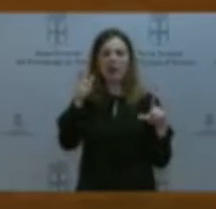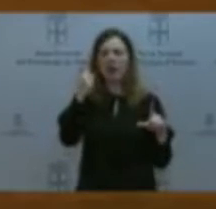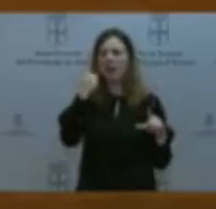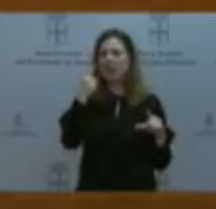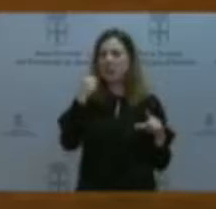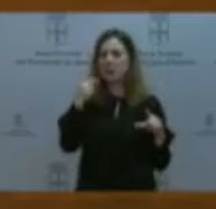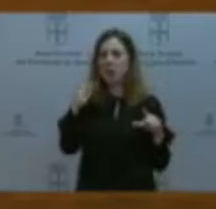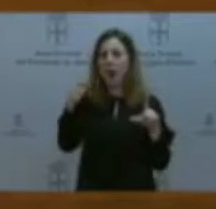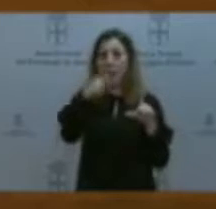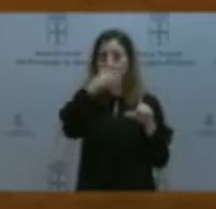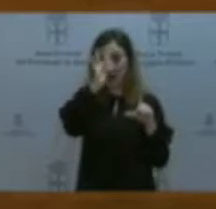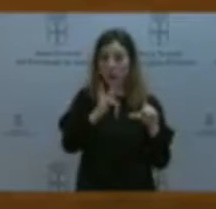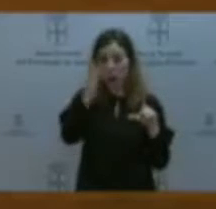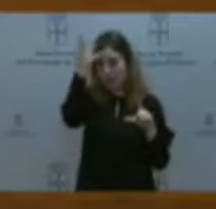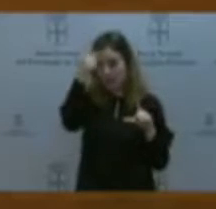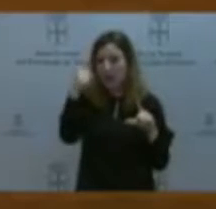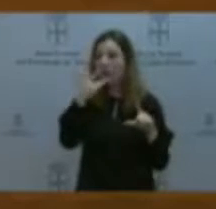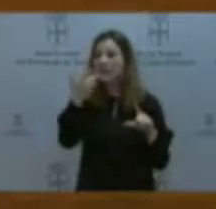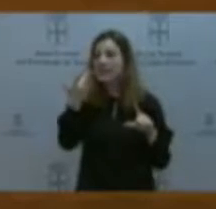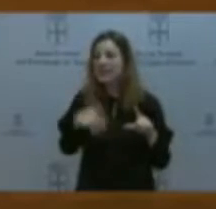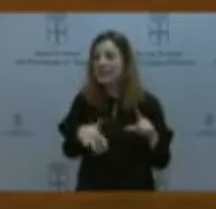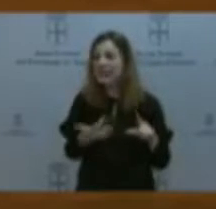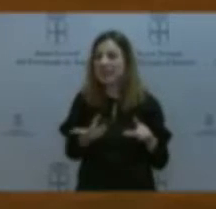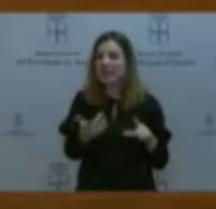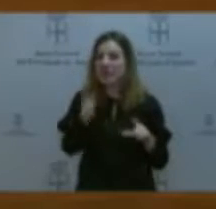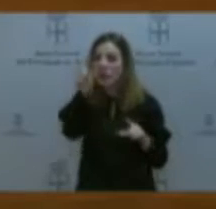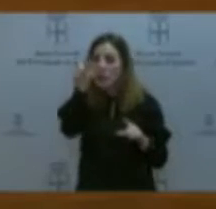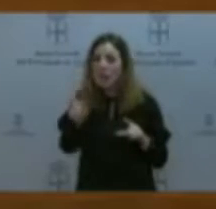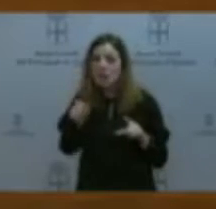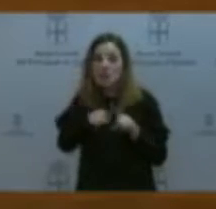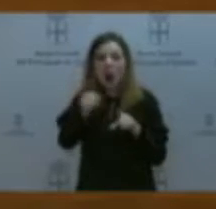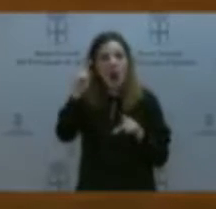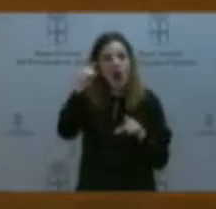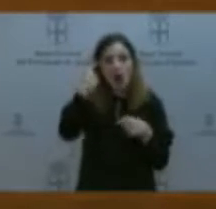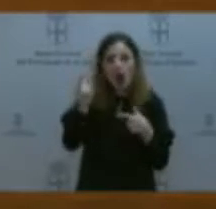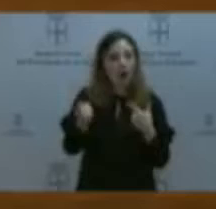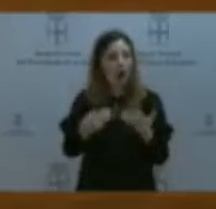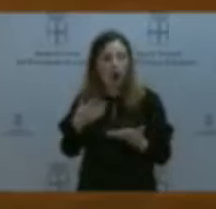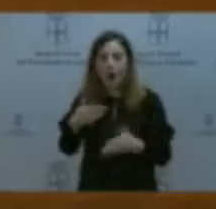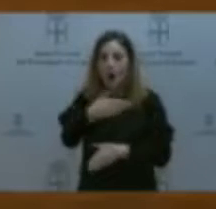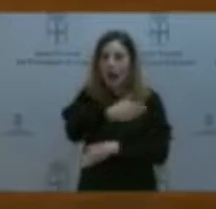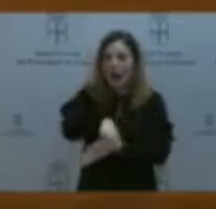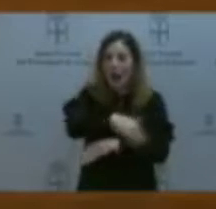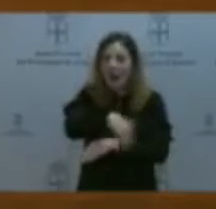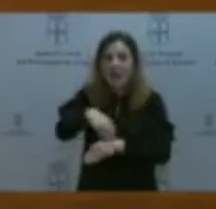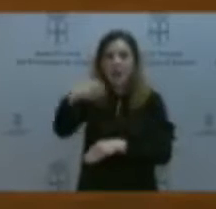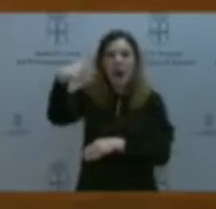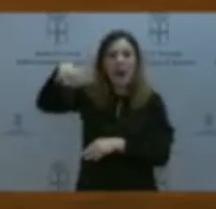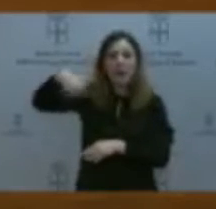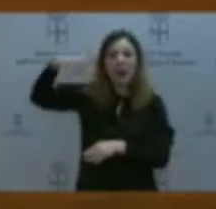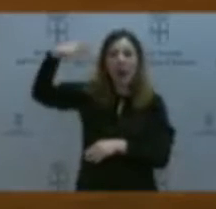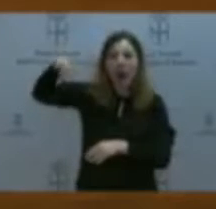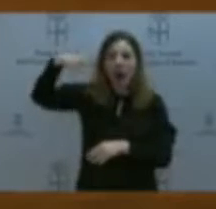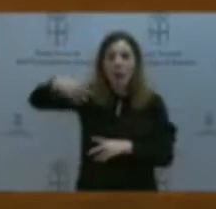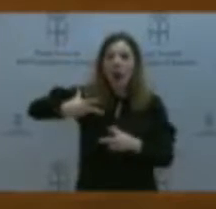esa persona medio loca que está por la calle con una campana. ¡El fin está cerca!